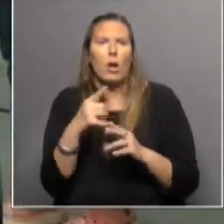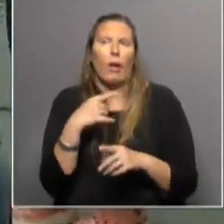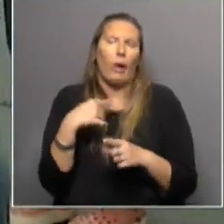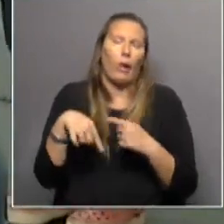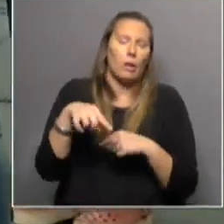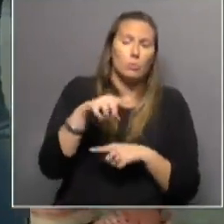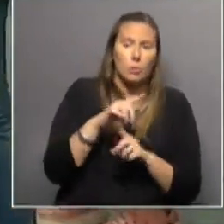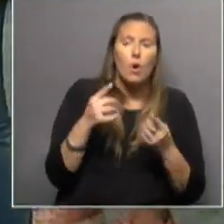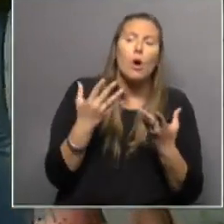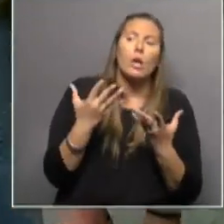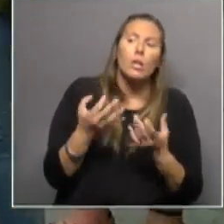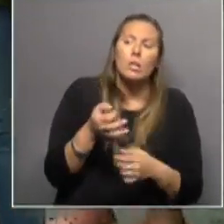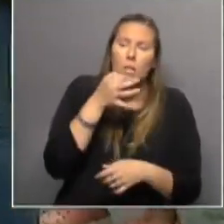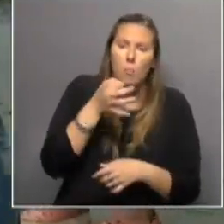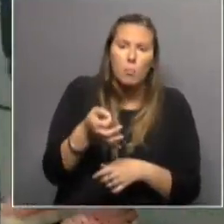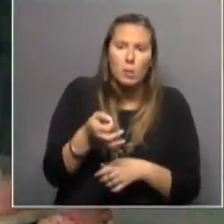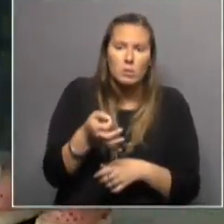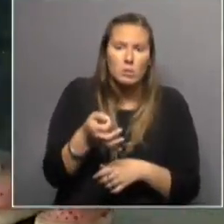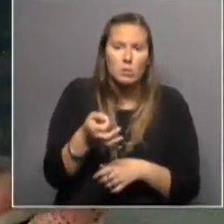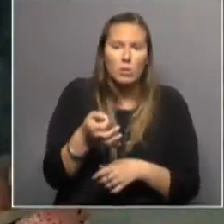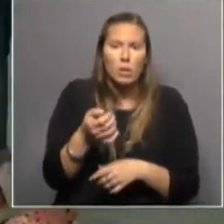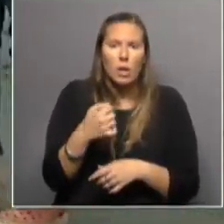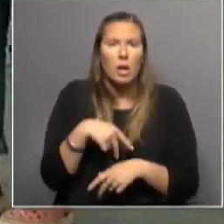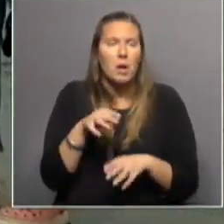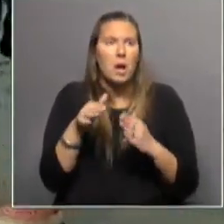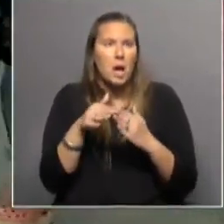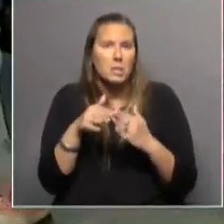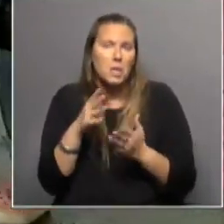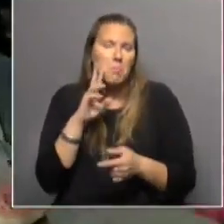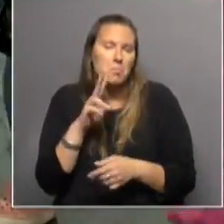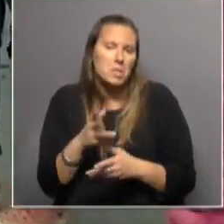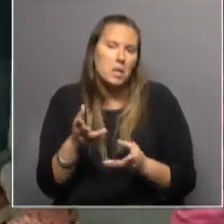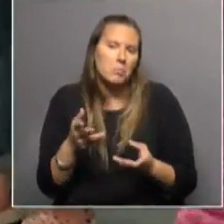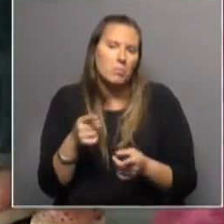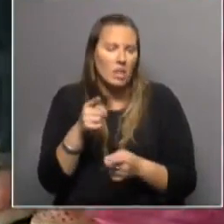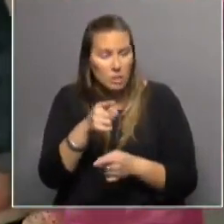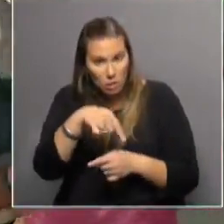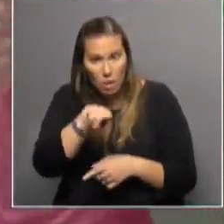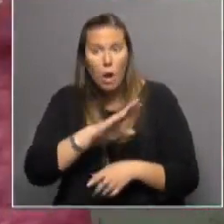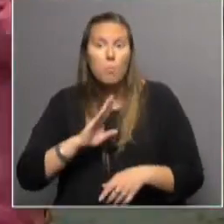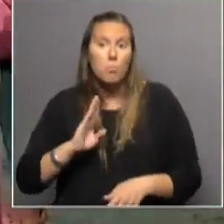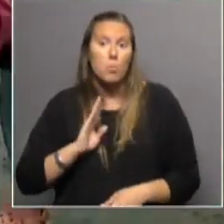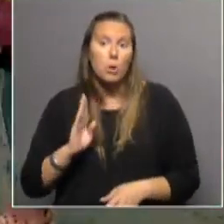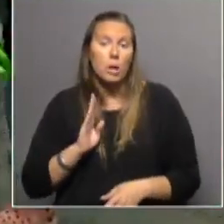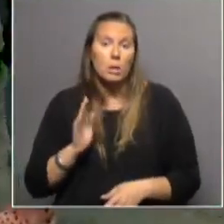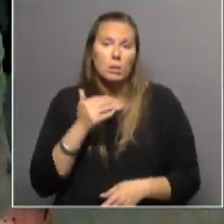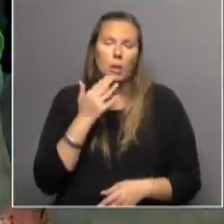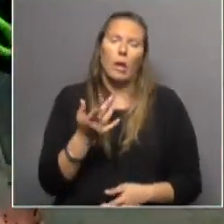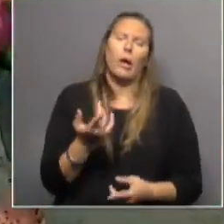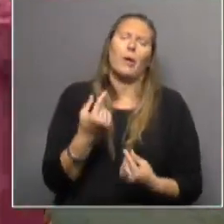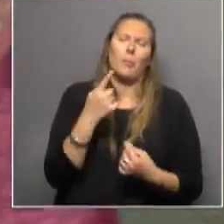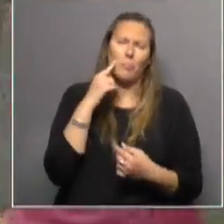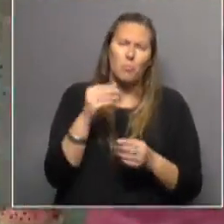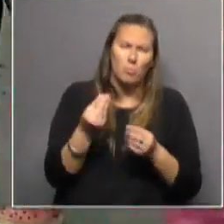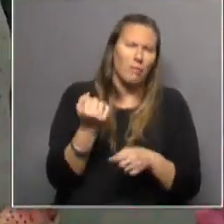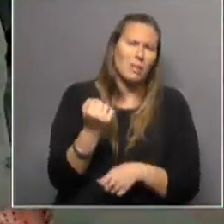¿Qué le dirías a la gente que está en su casa y por ahí dice, bueno, estas mujeres están, no sé, exagerando?